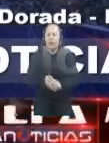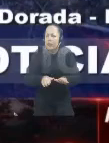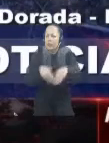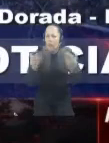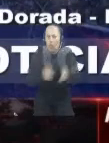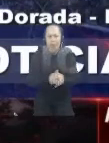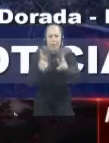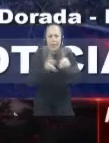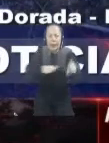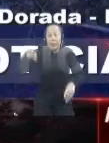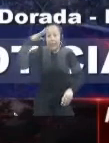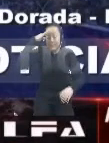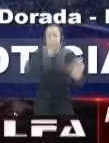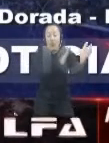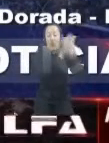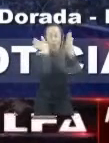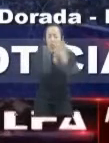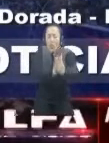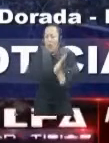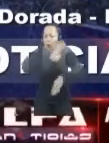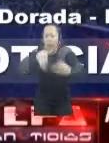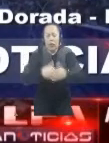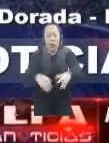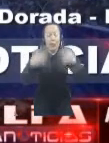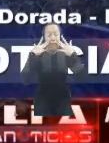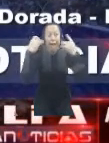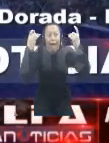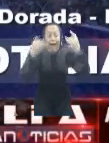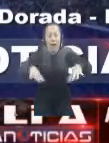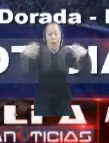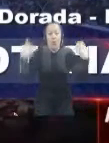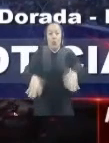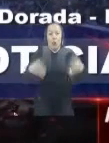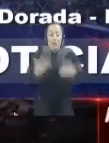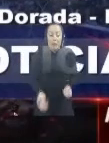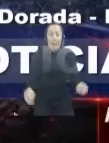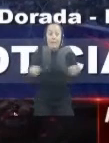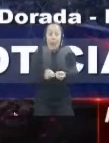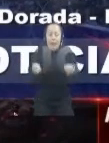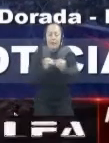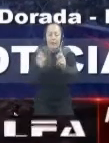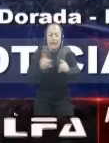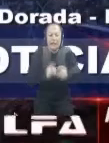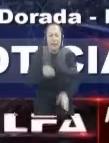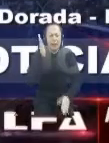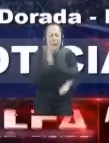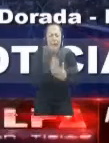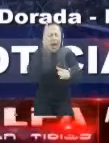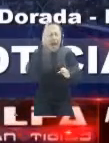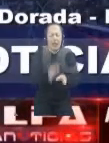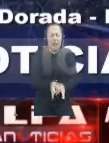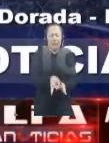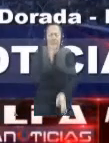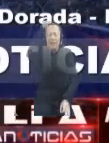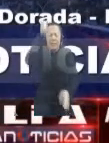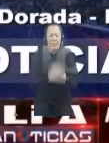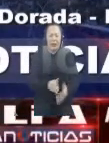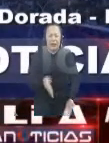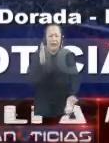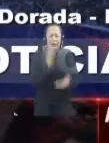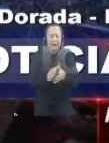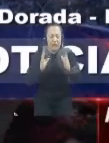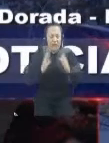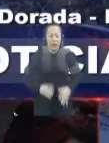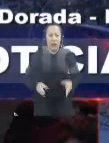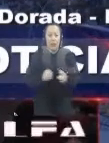departamentales prendieron las alarmas porque se siguen sumando casos de personas quemadas por pólvora en estas festividades. Hasta la fecha